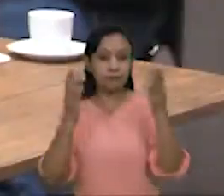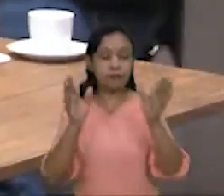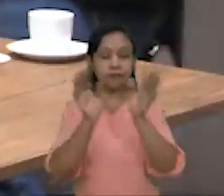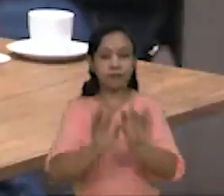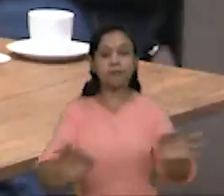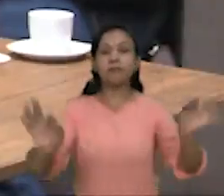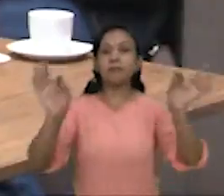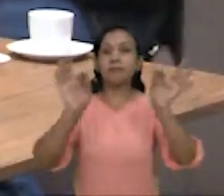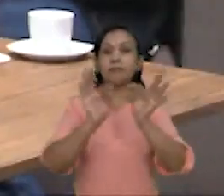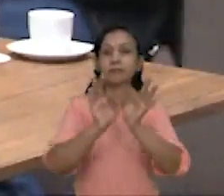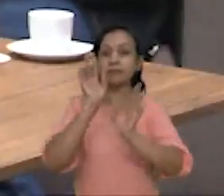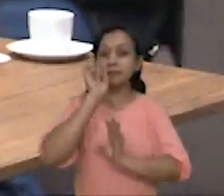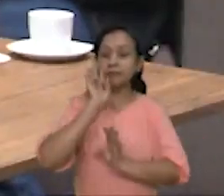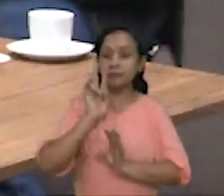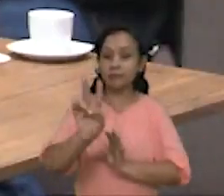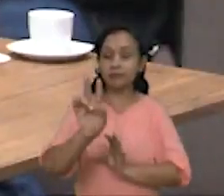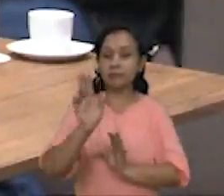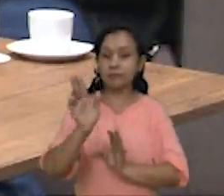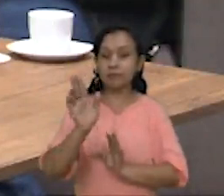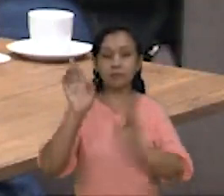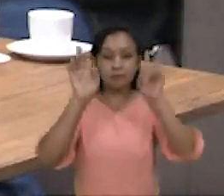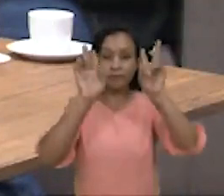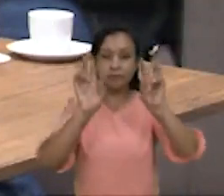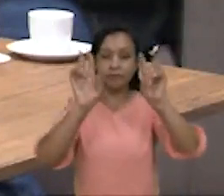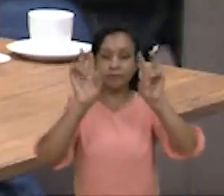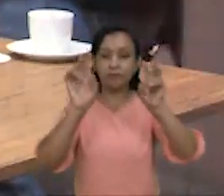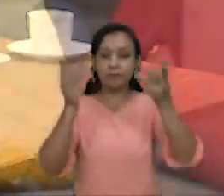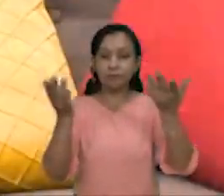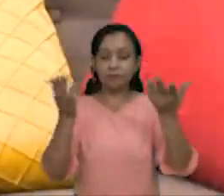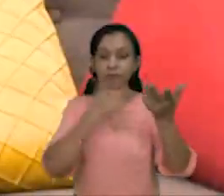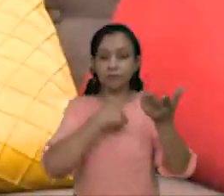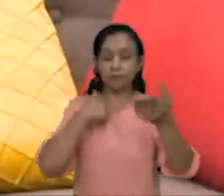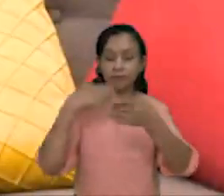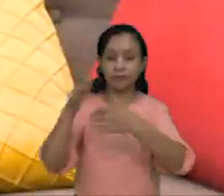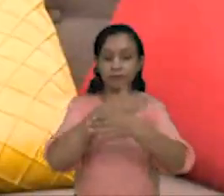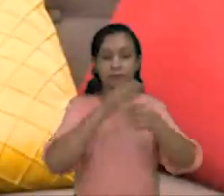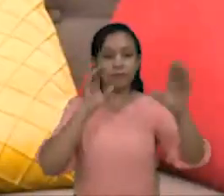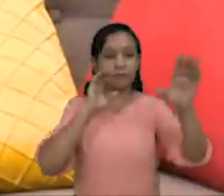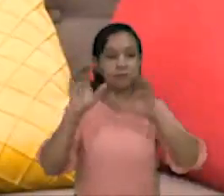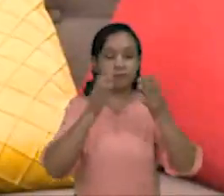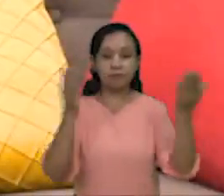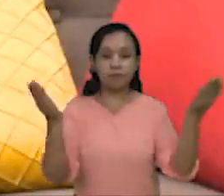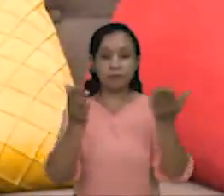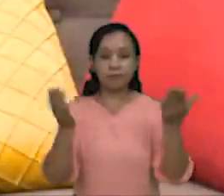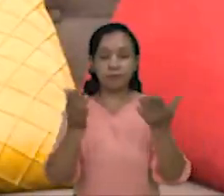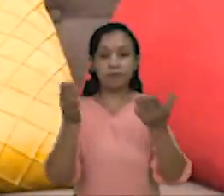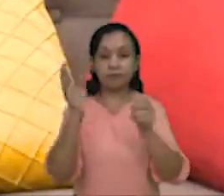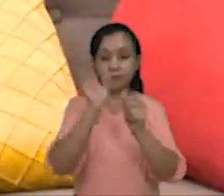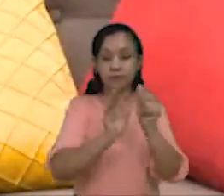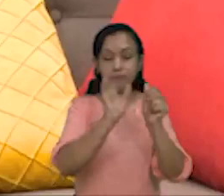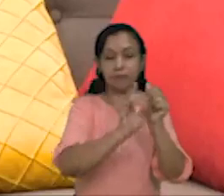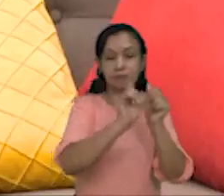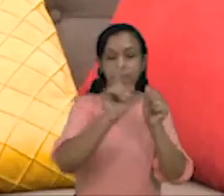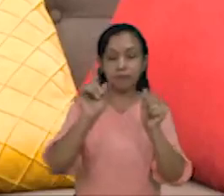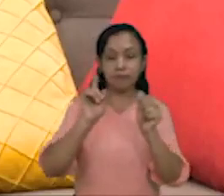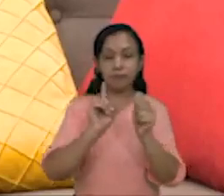muy importante tomar en cuenta este aspecto de la agenda en los medios de comunicación, de cómo cada uno de